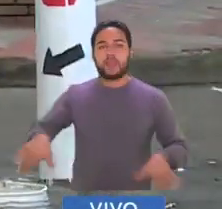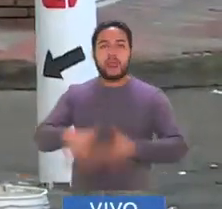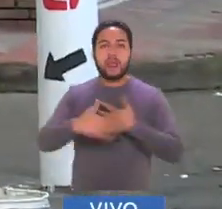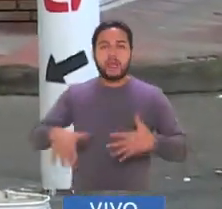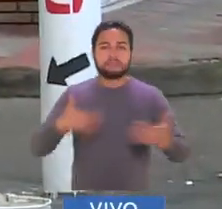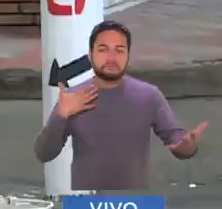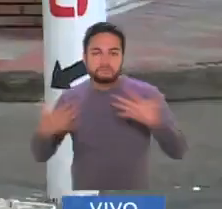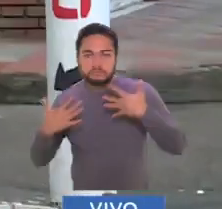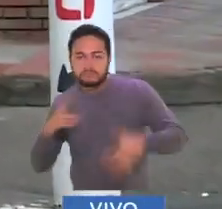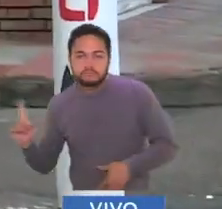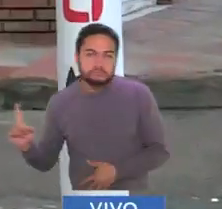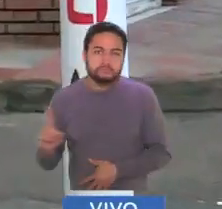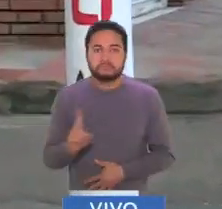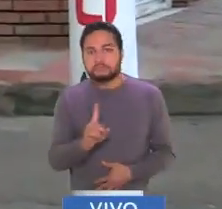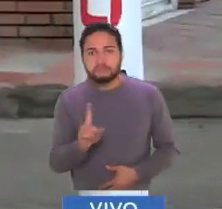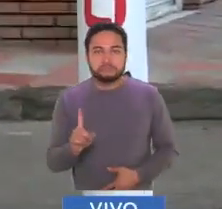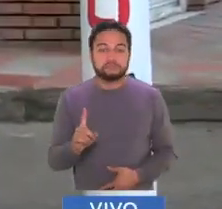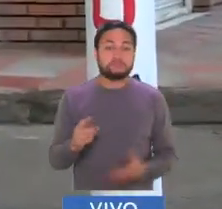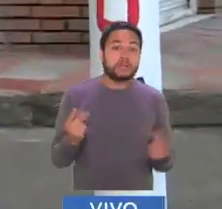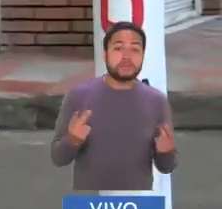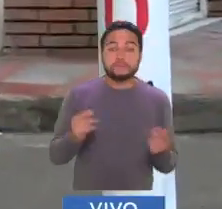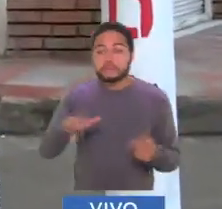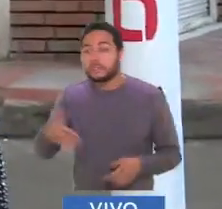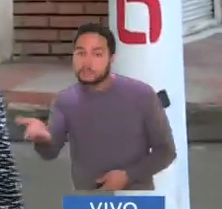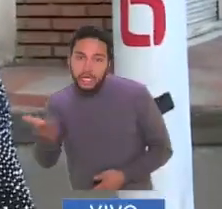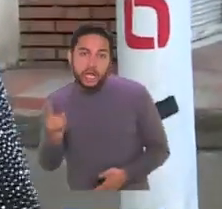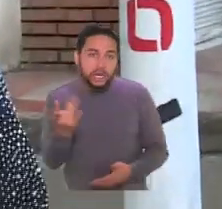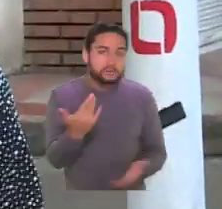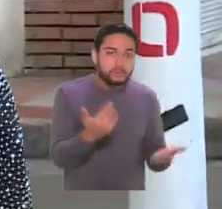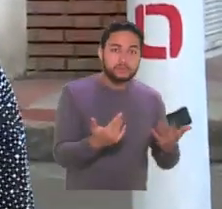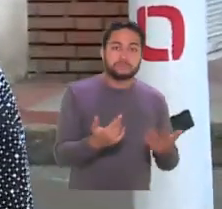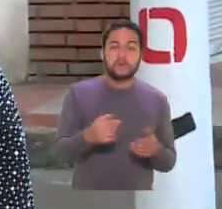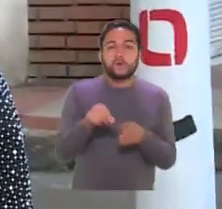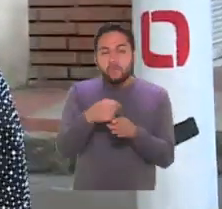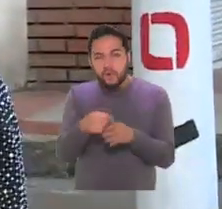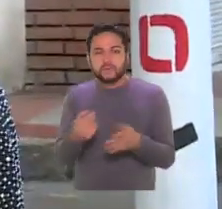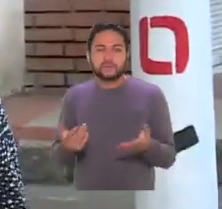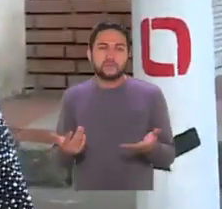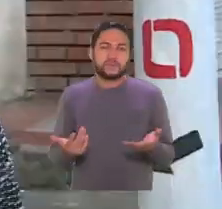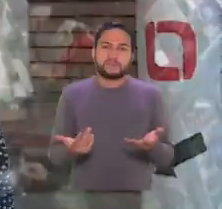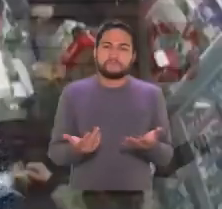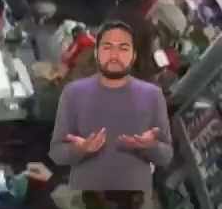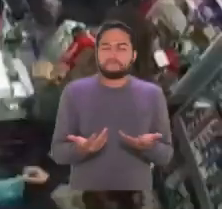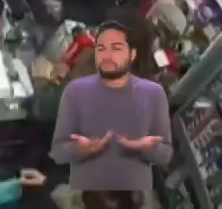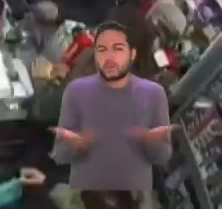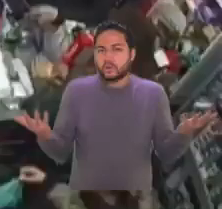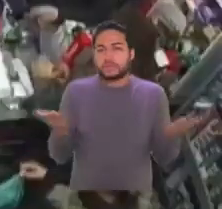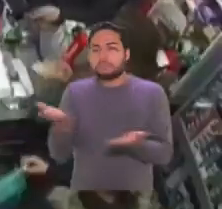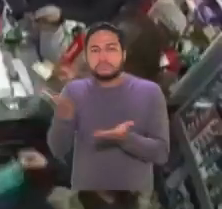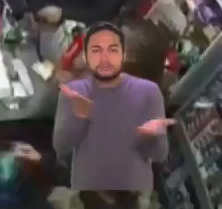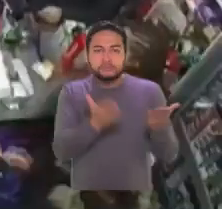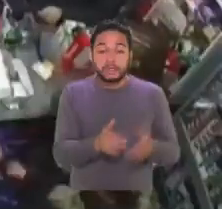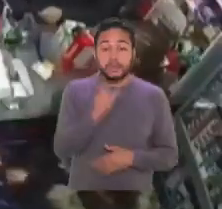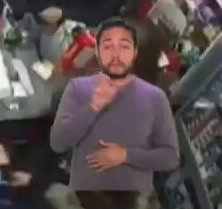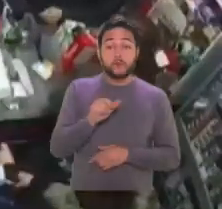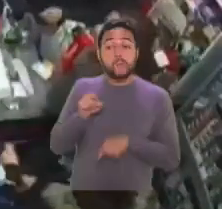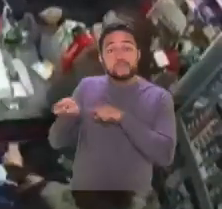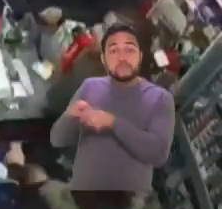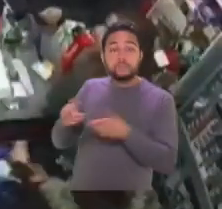llega de una forma acelerada pidiendo fósforos y bueno, las personas que estaban